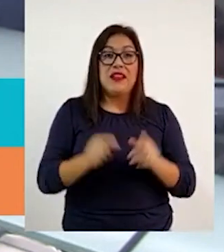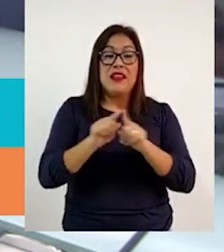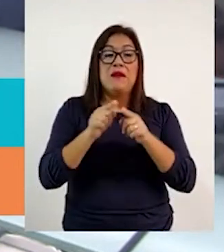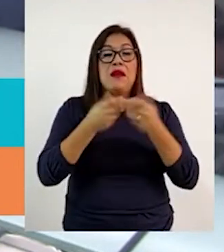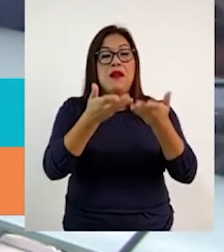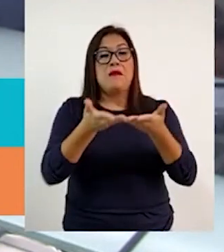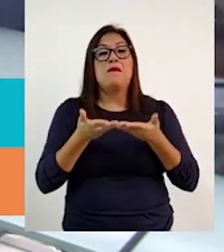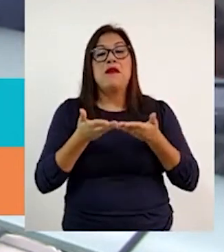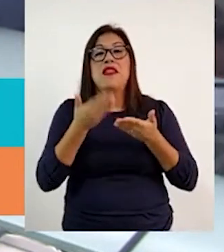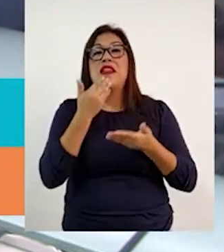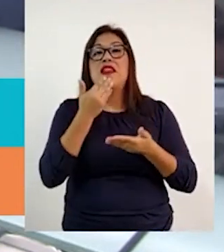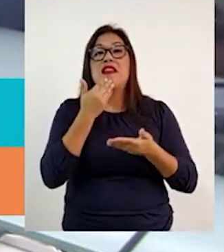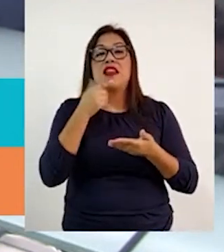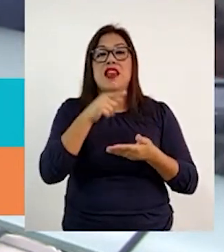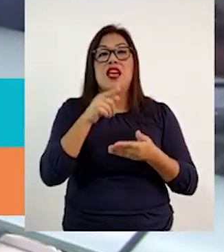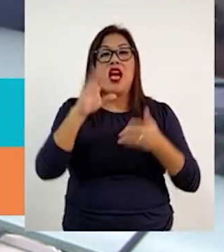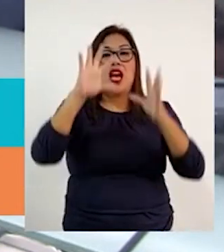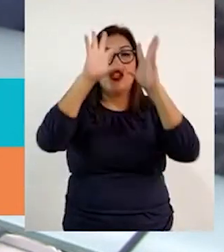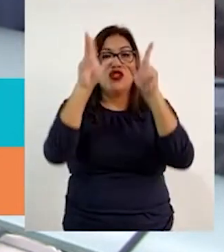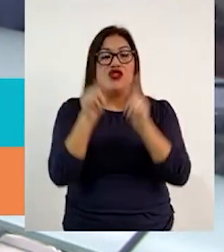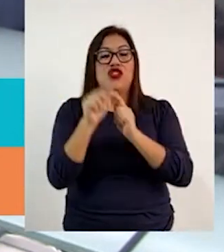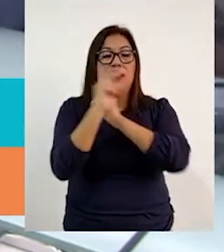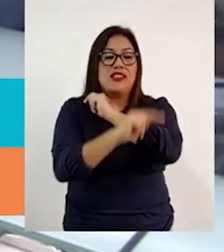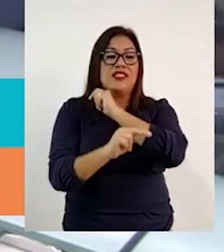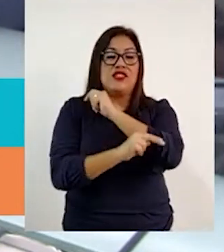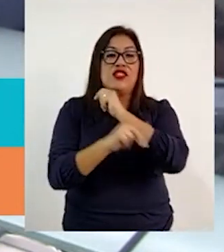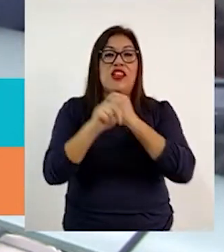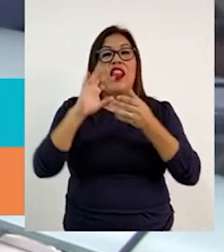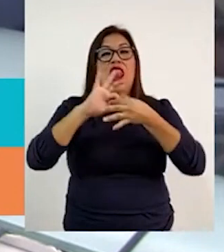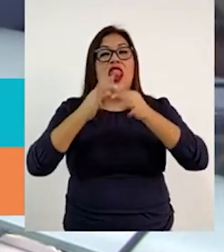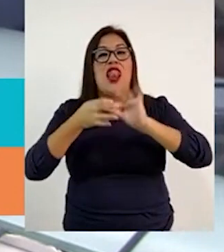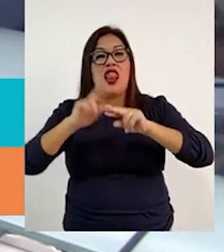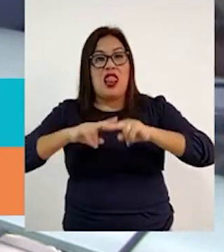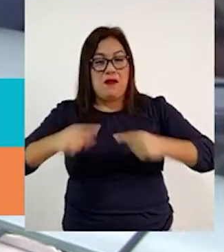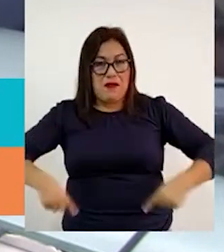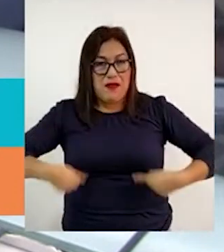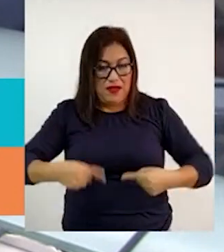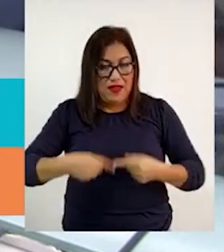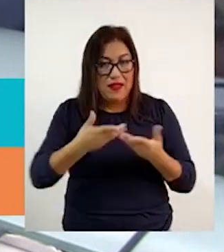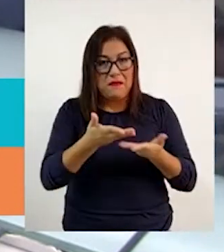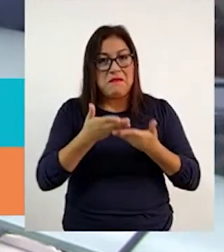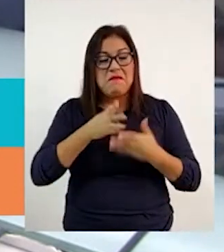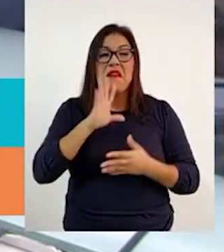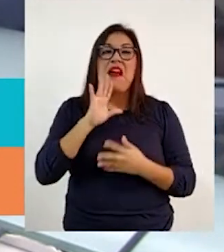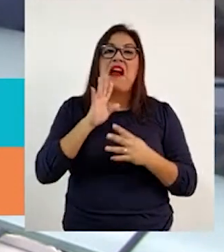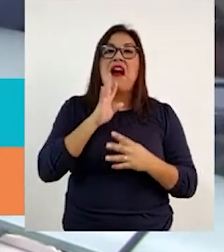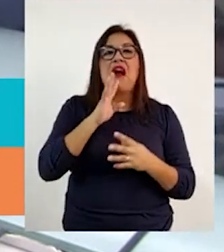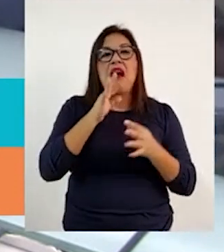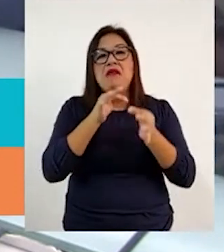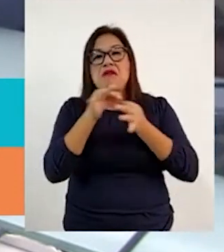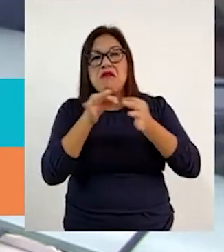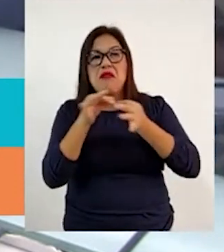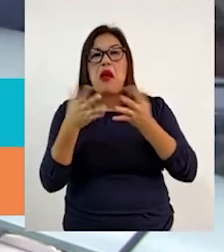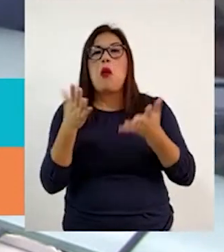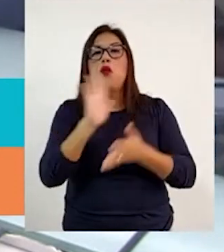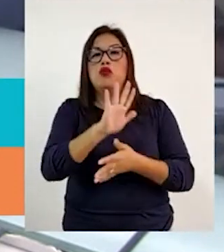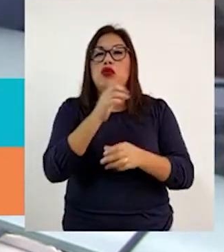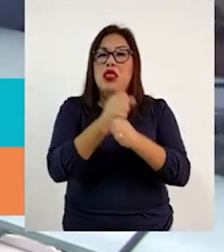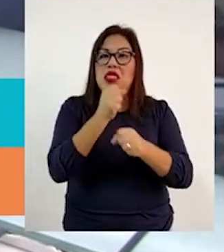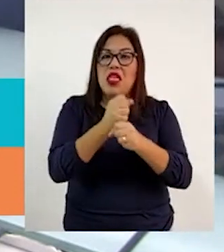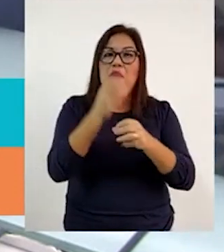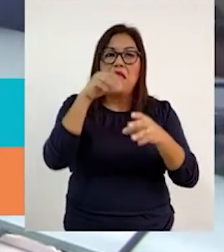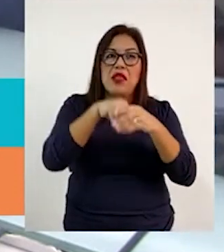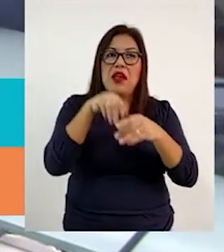Nacional Paralímpica también nos va a hablar de todo el trabajo que se viene realizando en el paradeporte y en